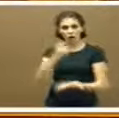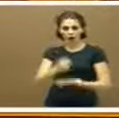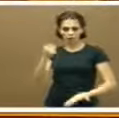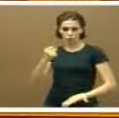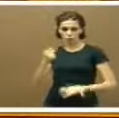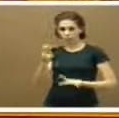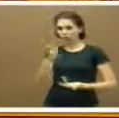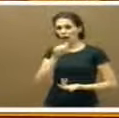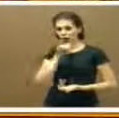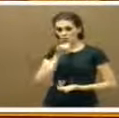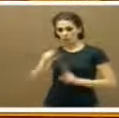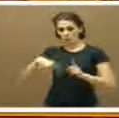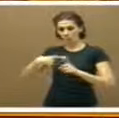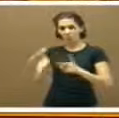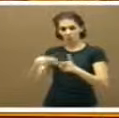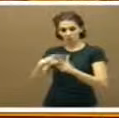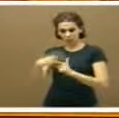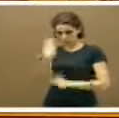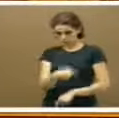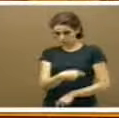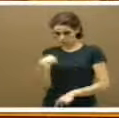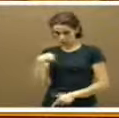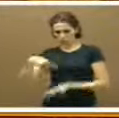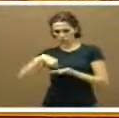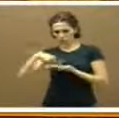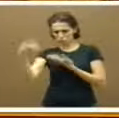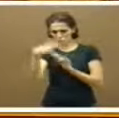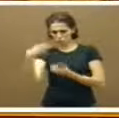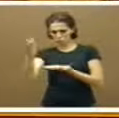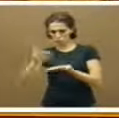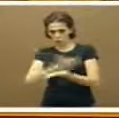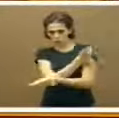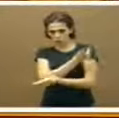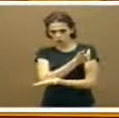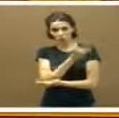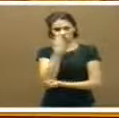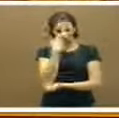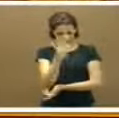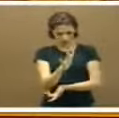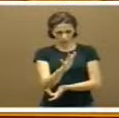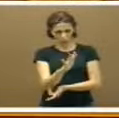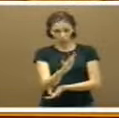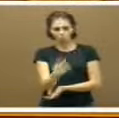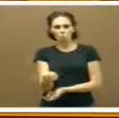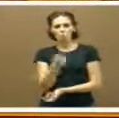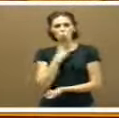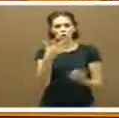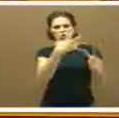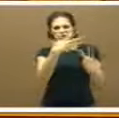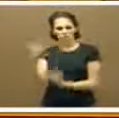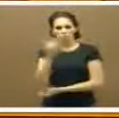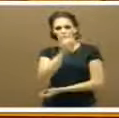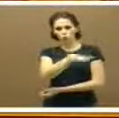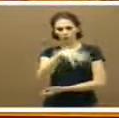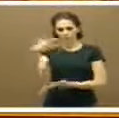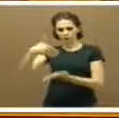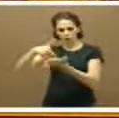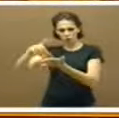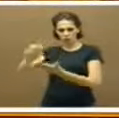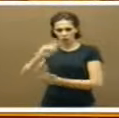sanitario, ustedes –y atento a lo que le voy a decir– han dejado de recaudar 745 millones en el